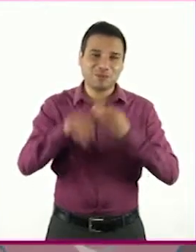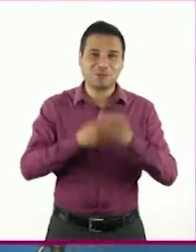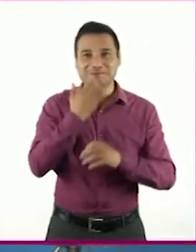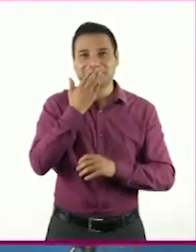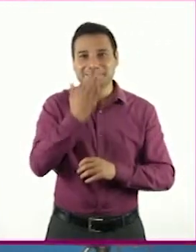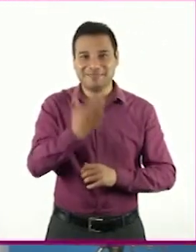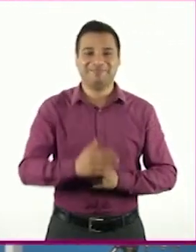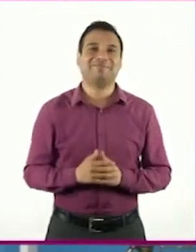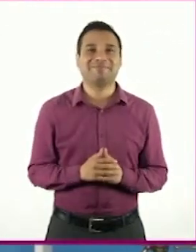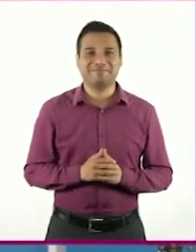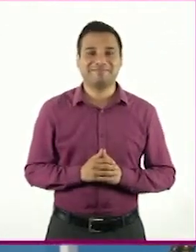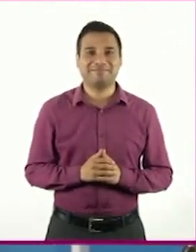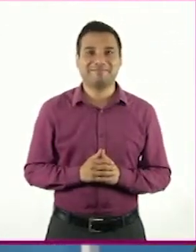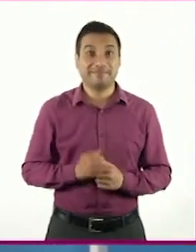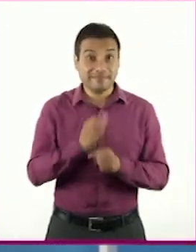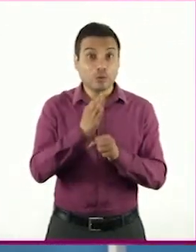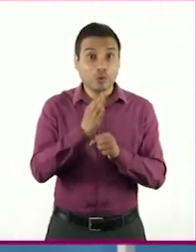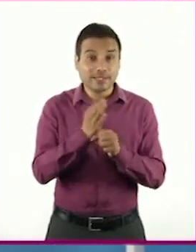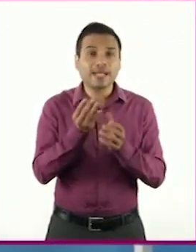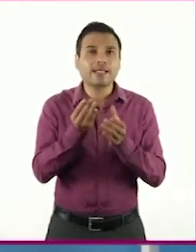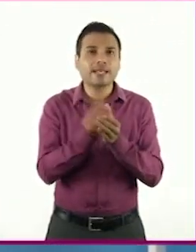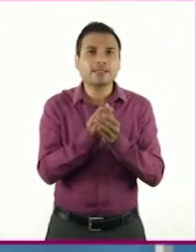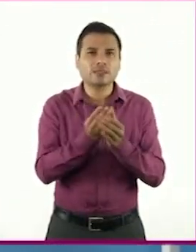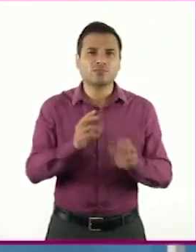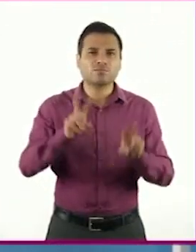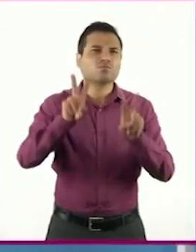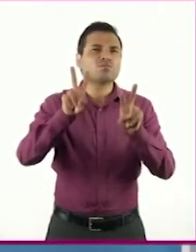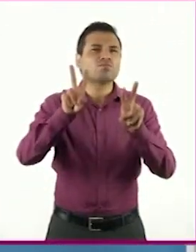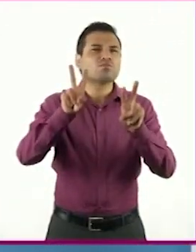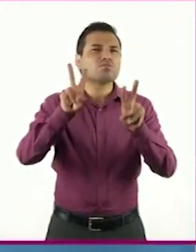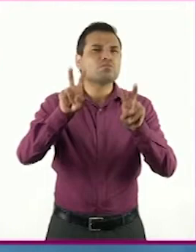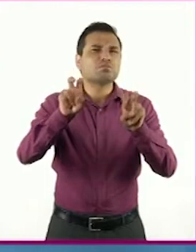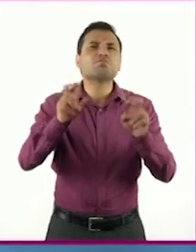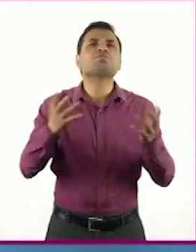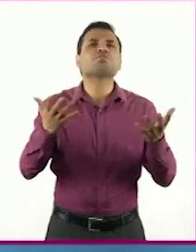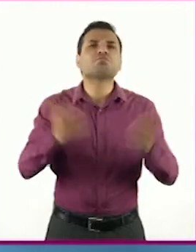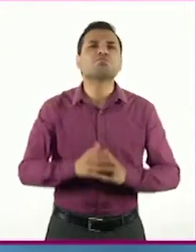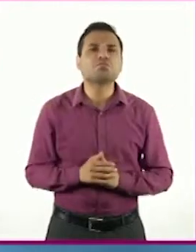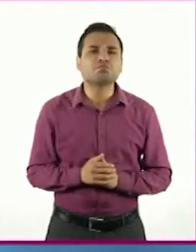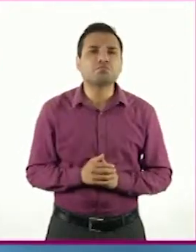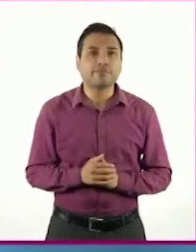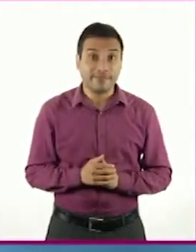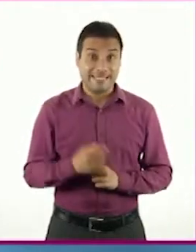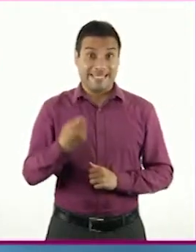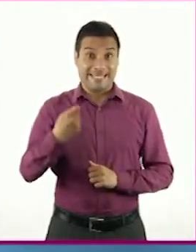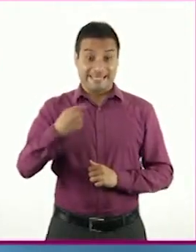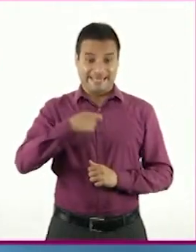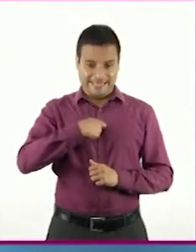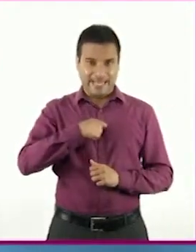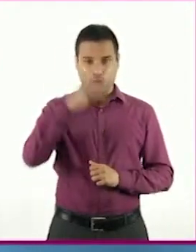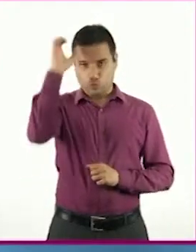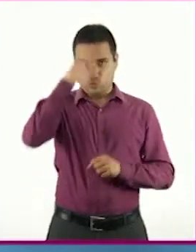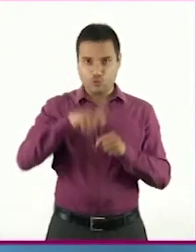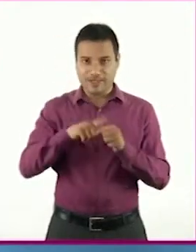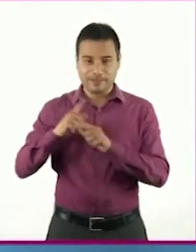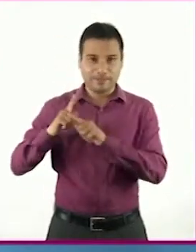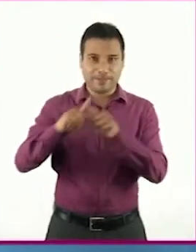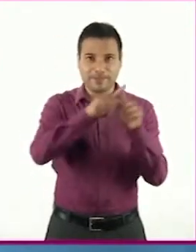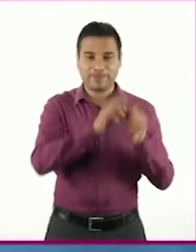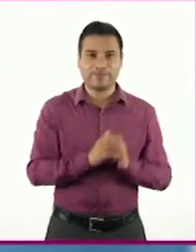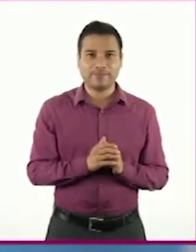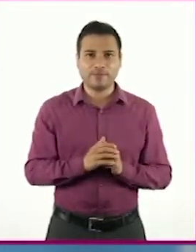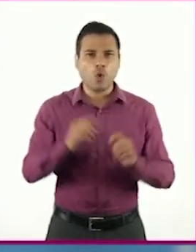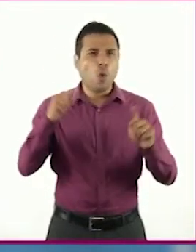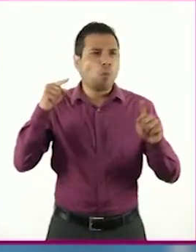demás. En la sesión de hoy abordaremos un tema titulado Identidad pluricultural. El propósito